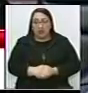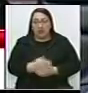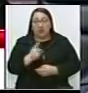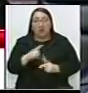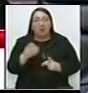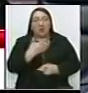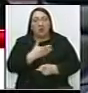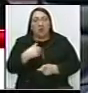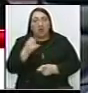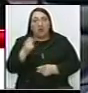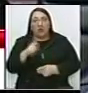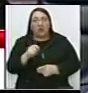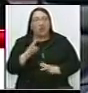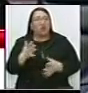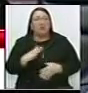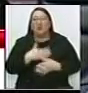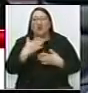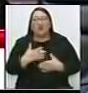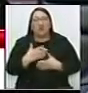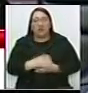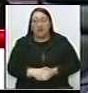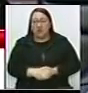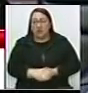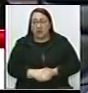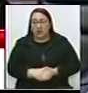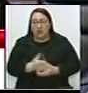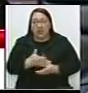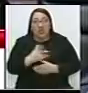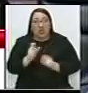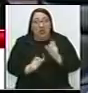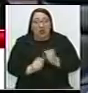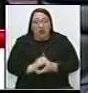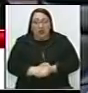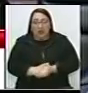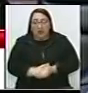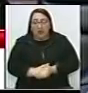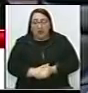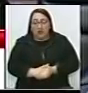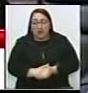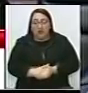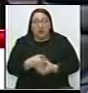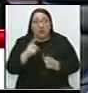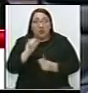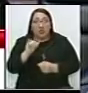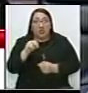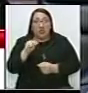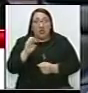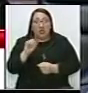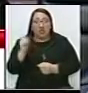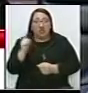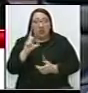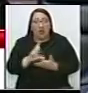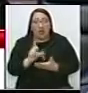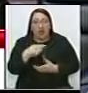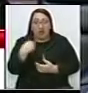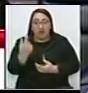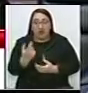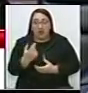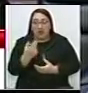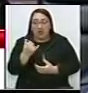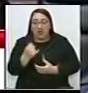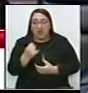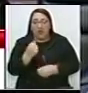hay una necesidad insatisfecha entre los ciudadanos. Según el INEI, solo en Lima Metropolitana,